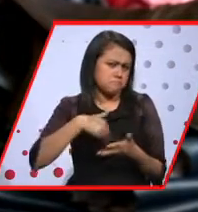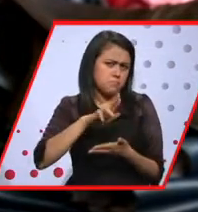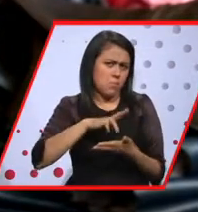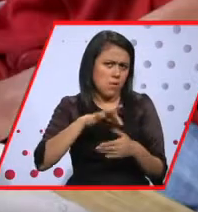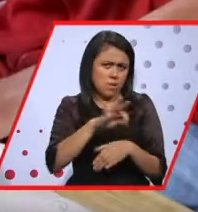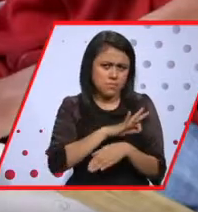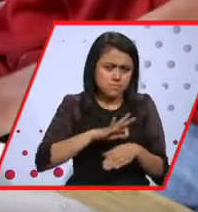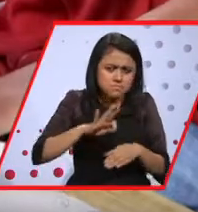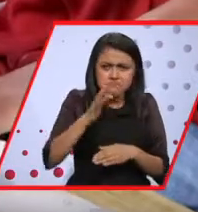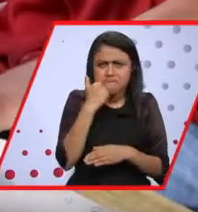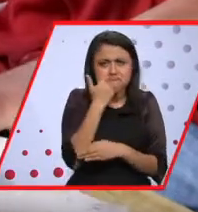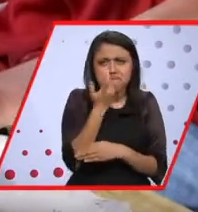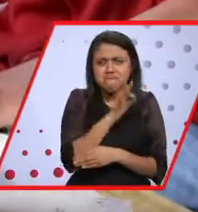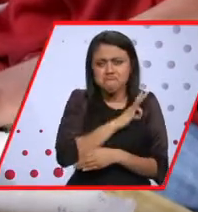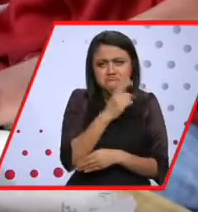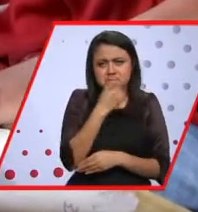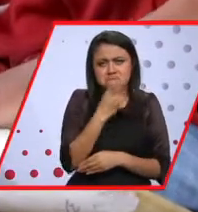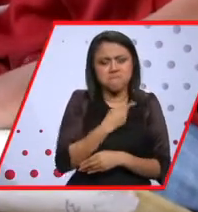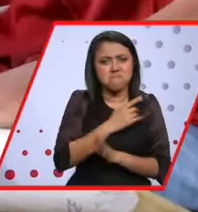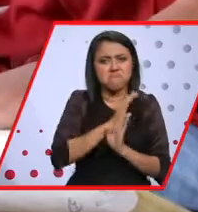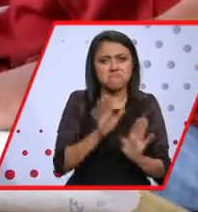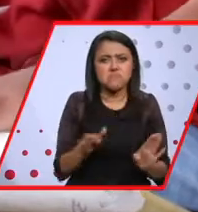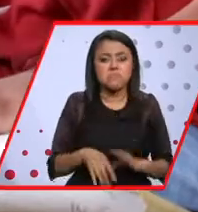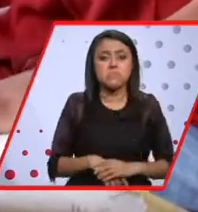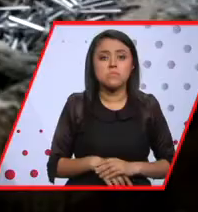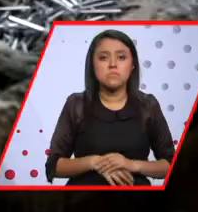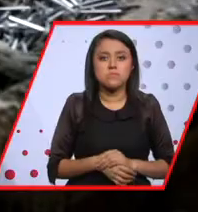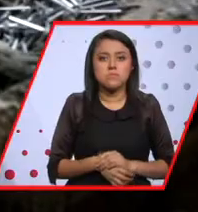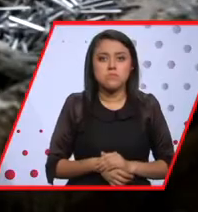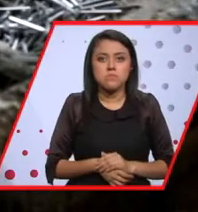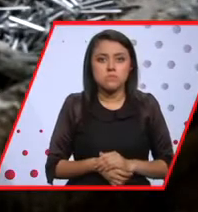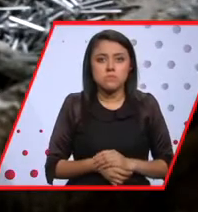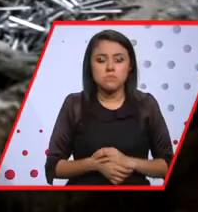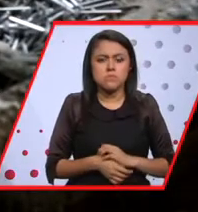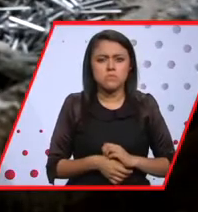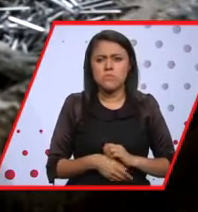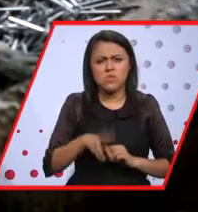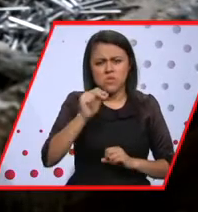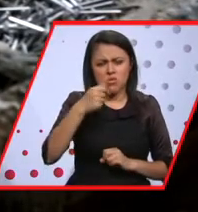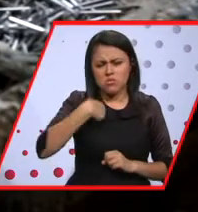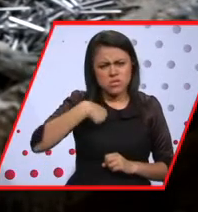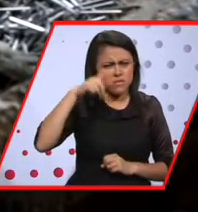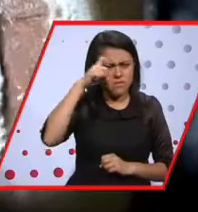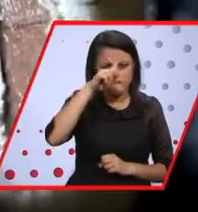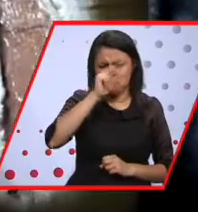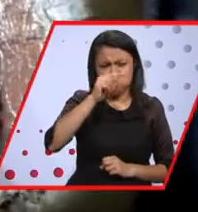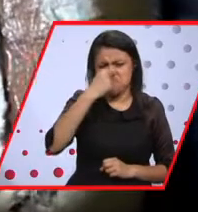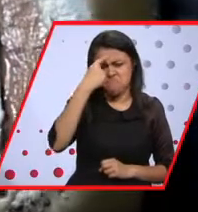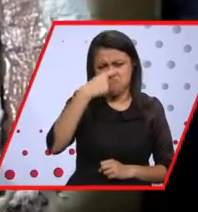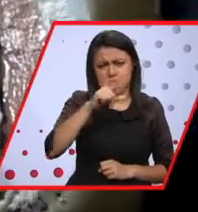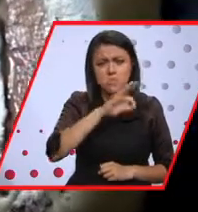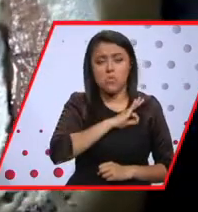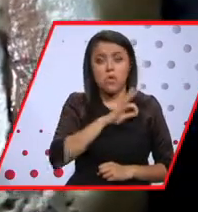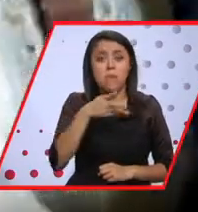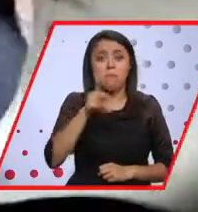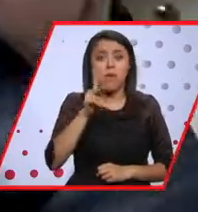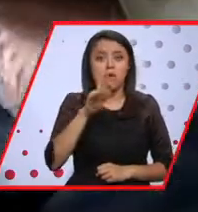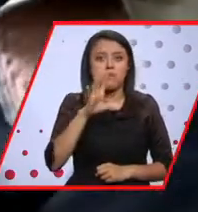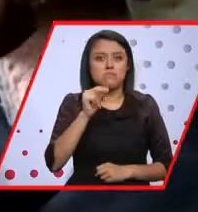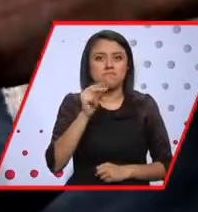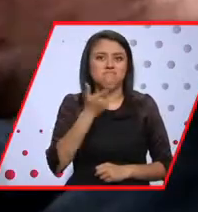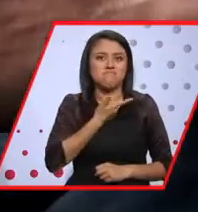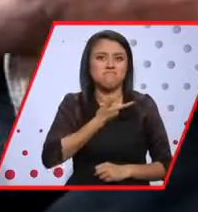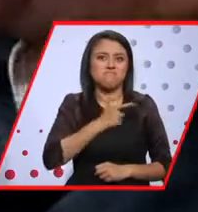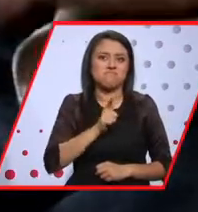y se lo hacemos. Si es de uno de activo, no es nada complicado, pero si es uno que no le gusta,